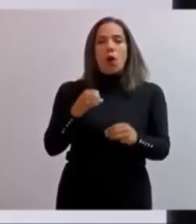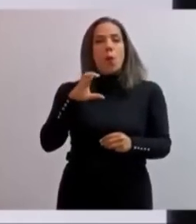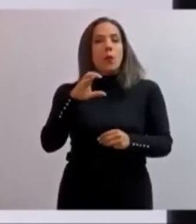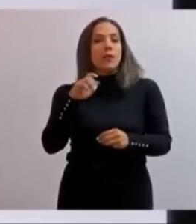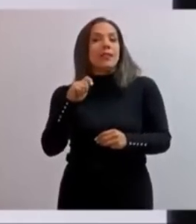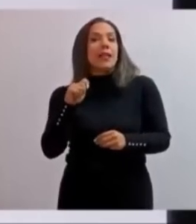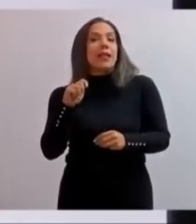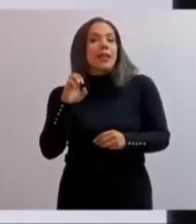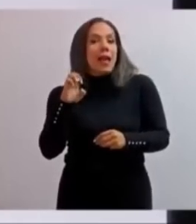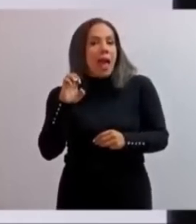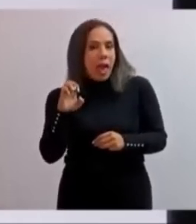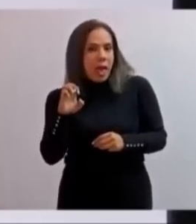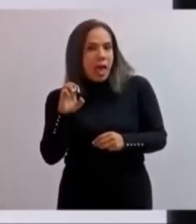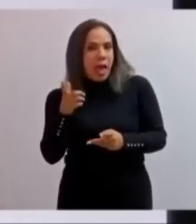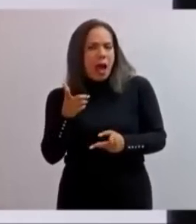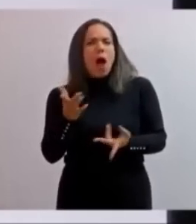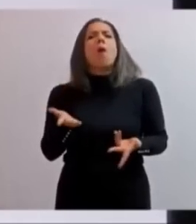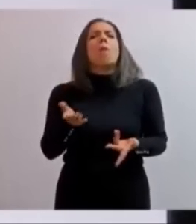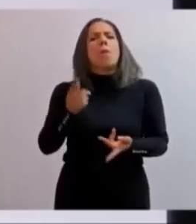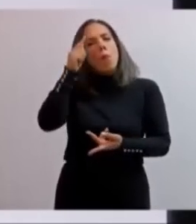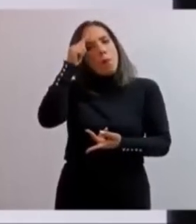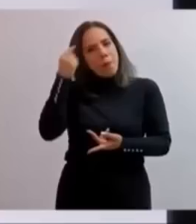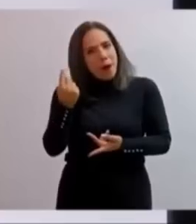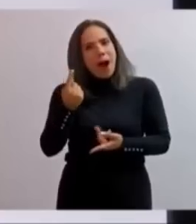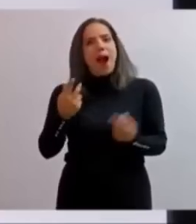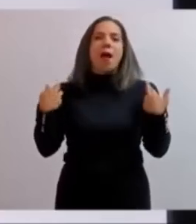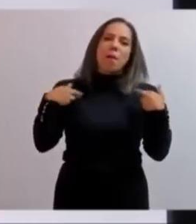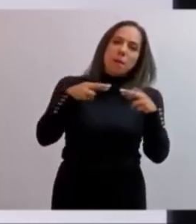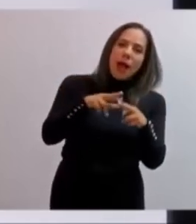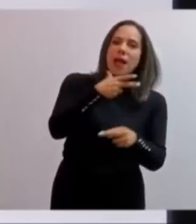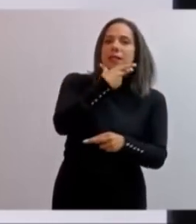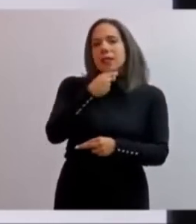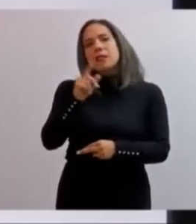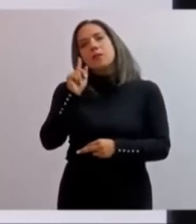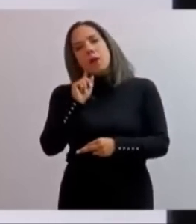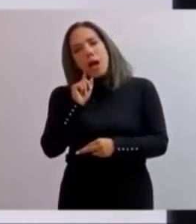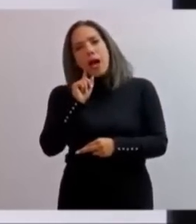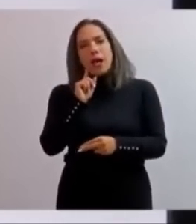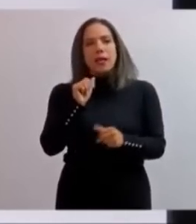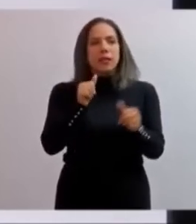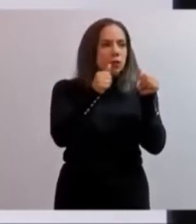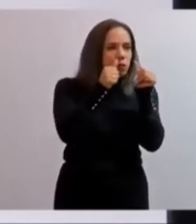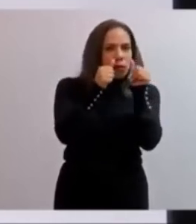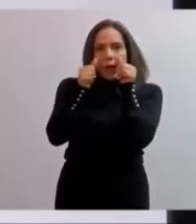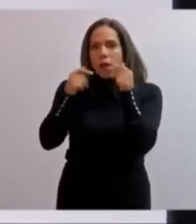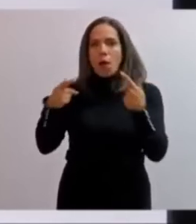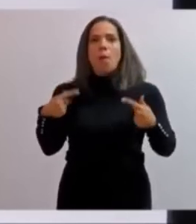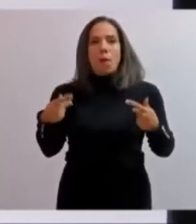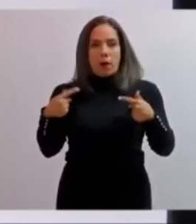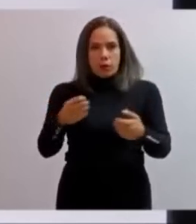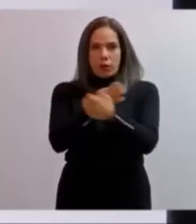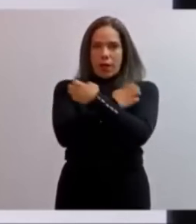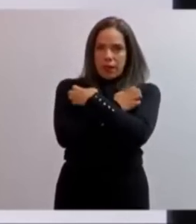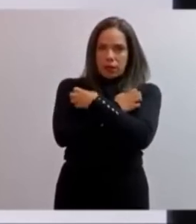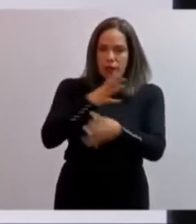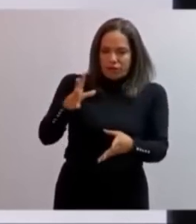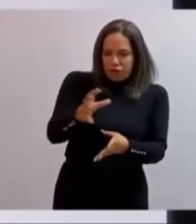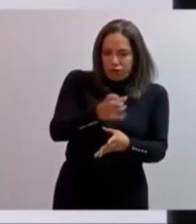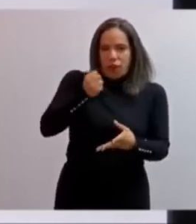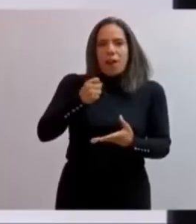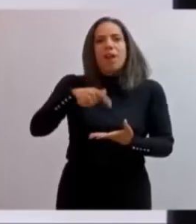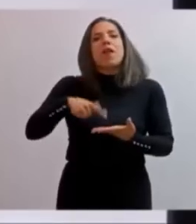Técnico Escolar, con la finalidad de que maestras, maestros y agentes educativos se apropien de este